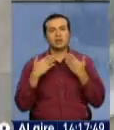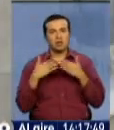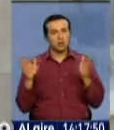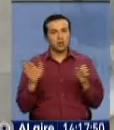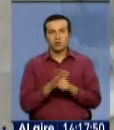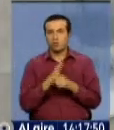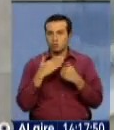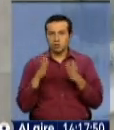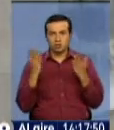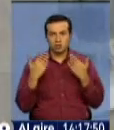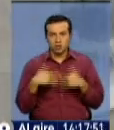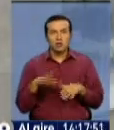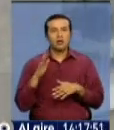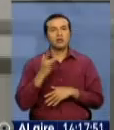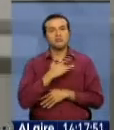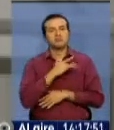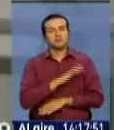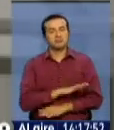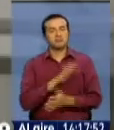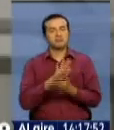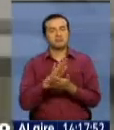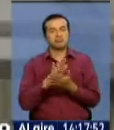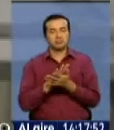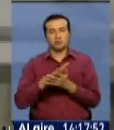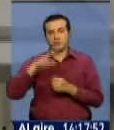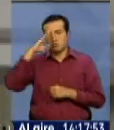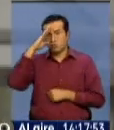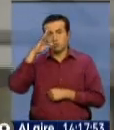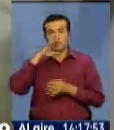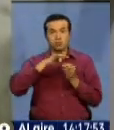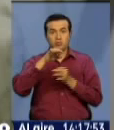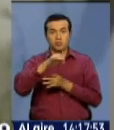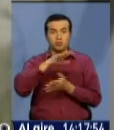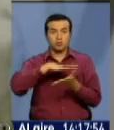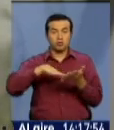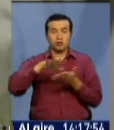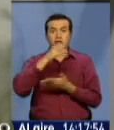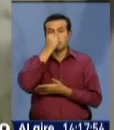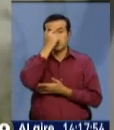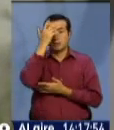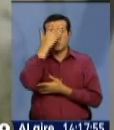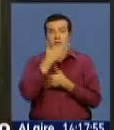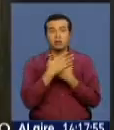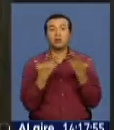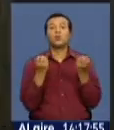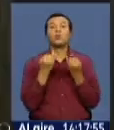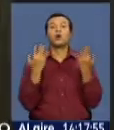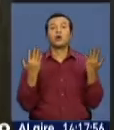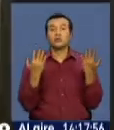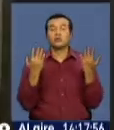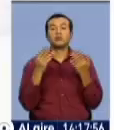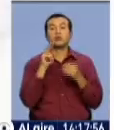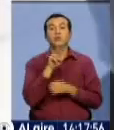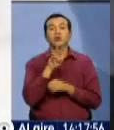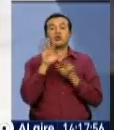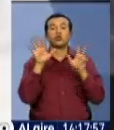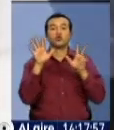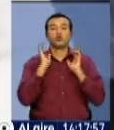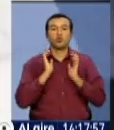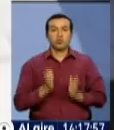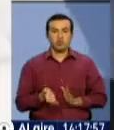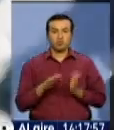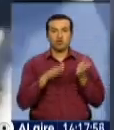todo esto ya estamos más bien. El Centro Forense de la provincia de Santo Domingo de los Áchilas tiene una capacidad para albergar 28